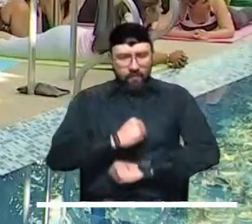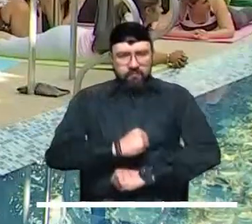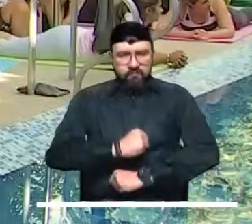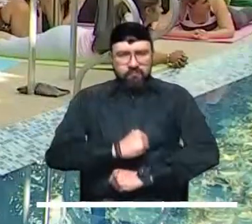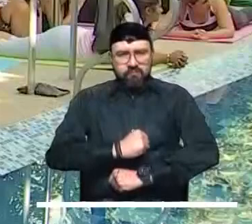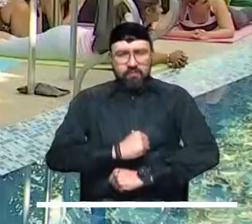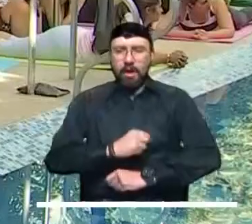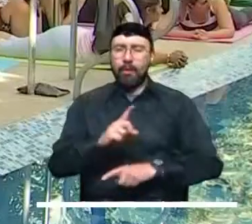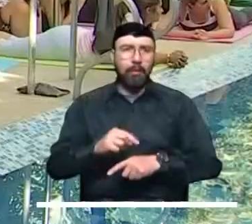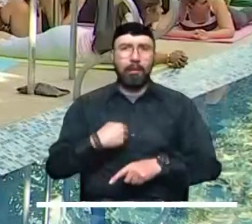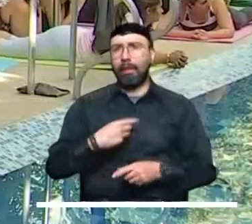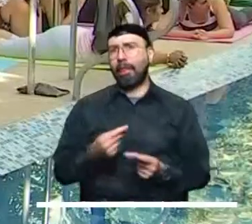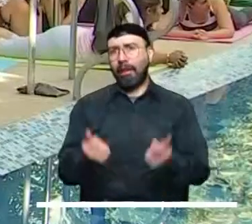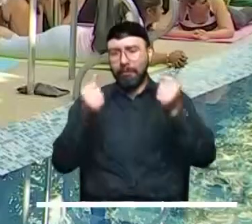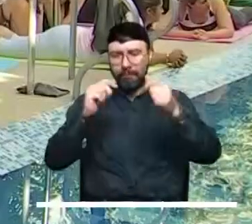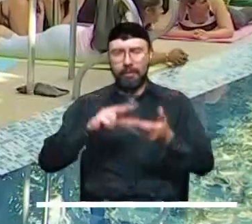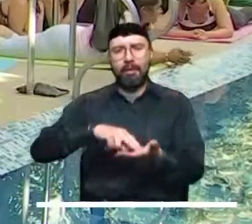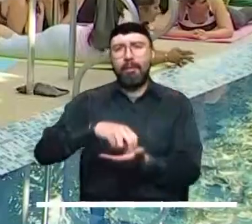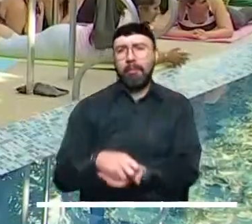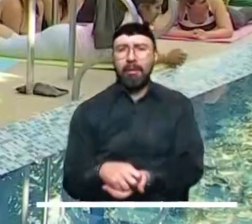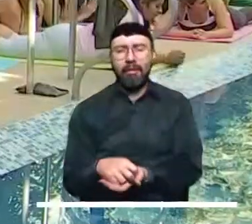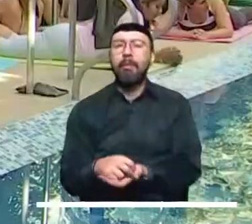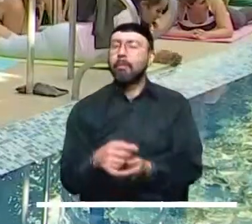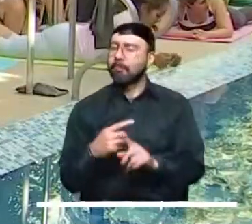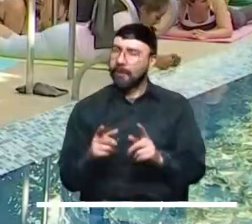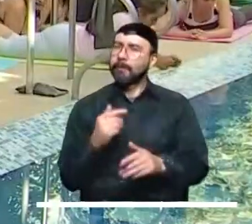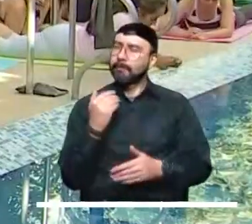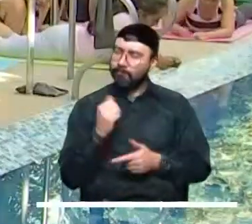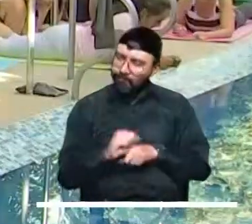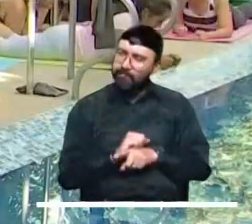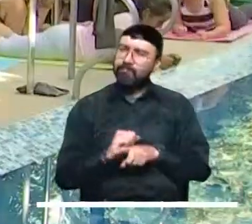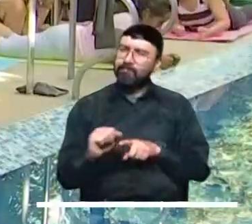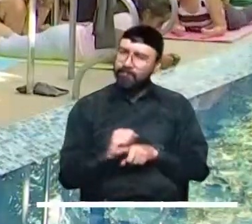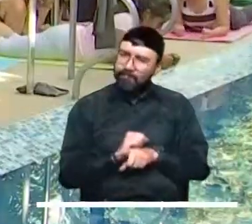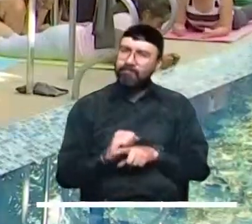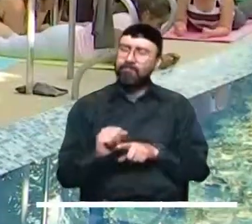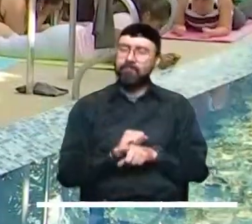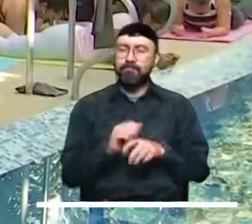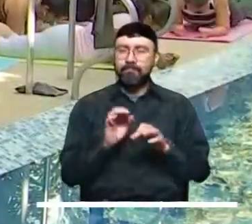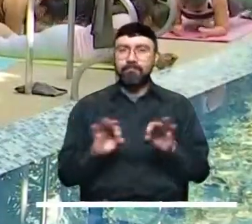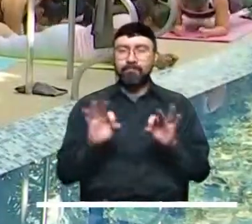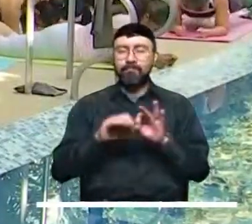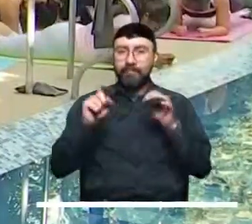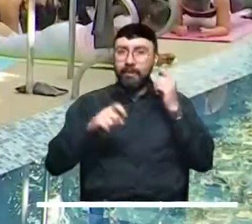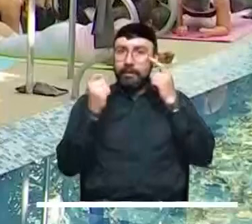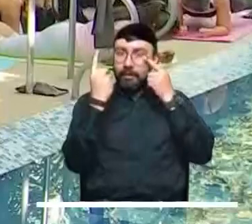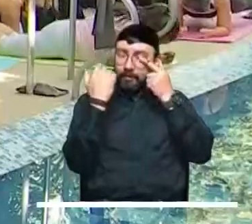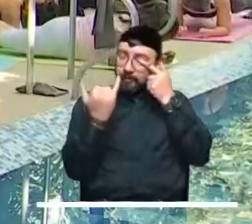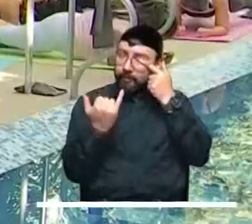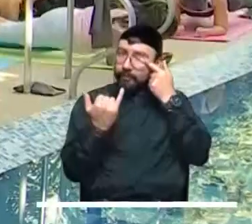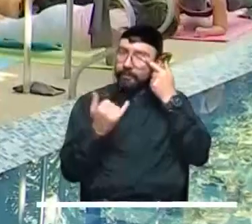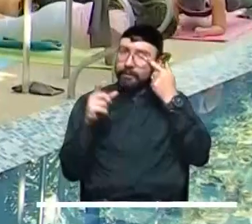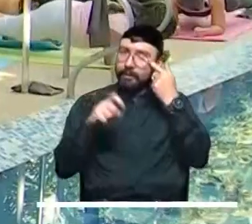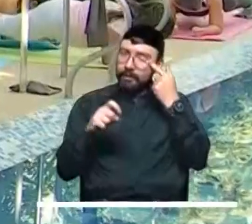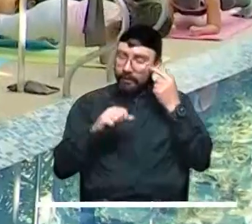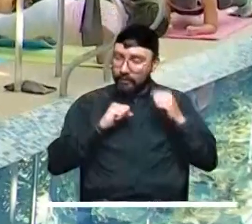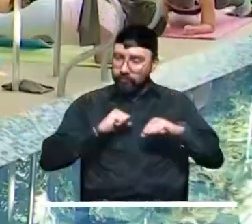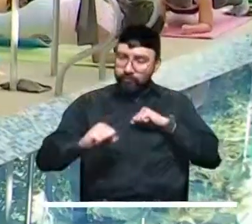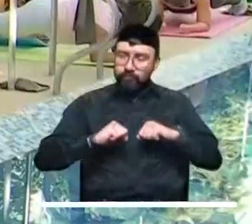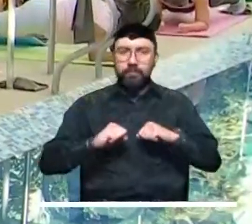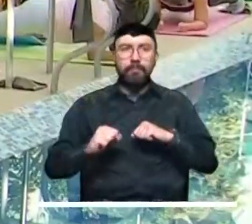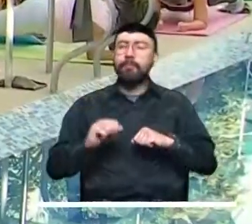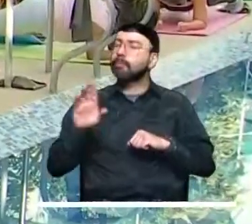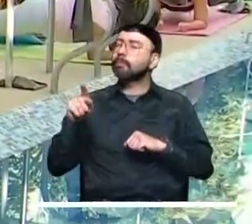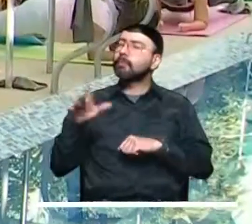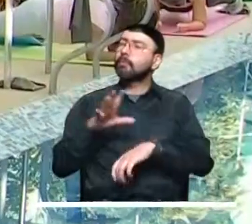ejercicio, otros no lo toleran, pero es fundamental que entiendan que hay que quemar. Doctor Juan